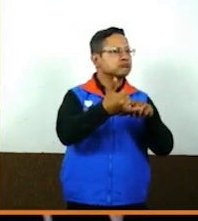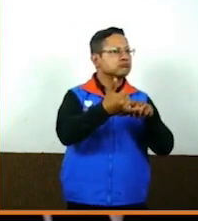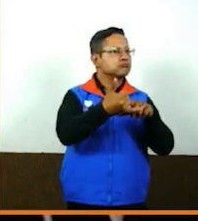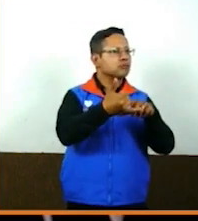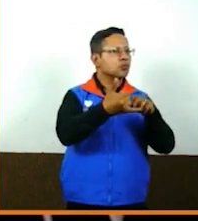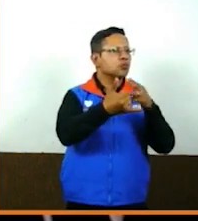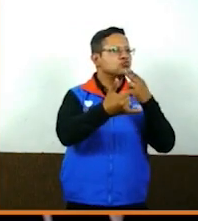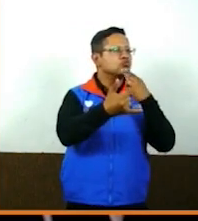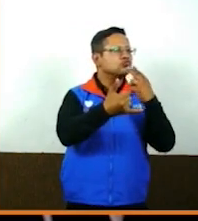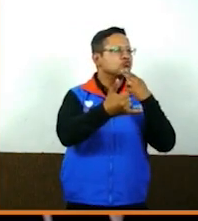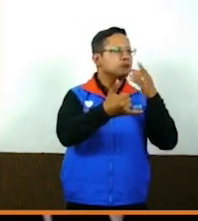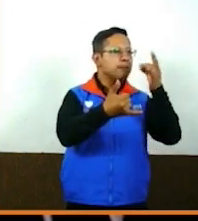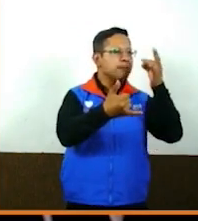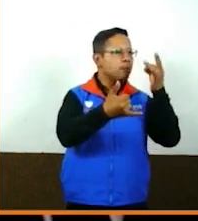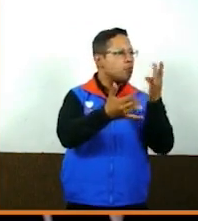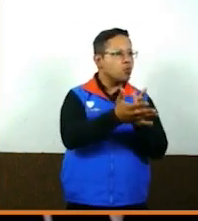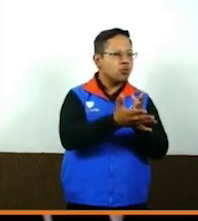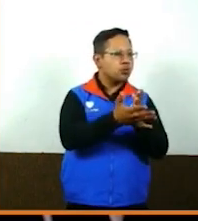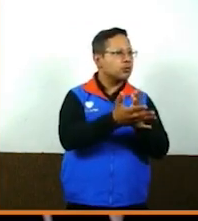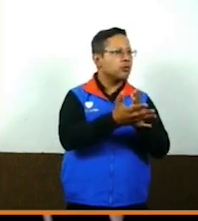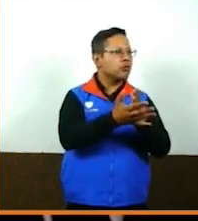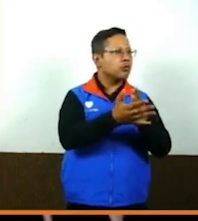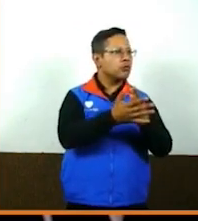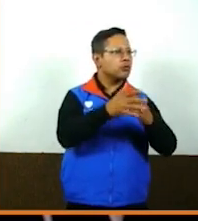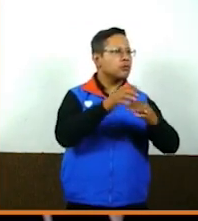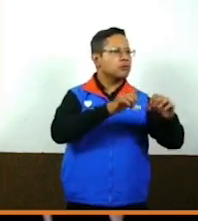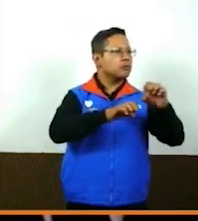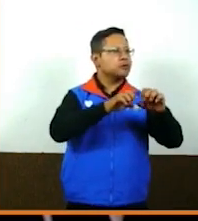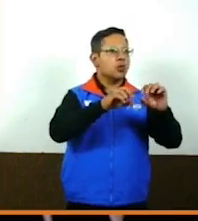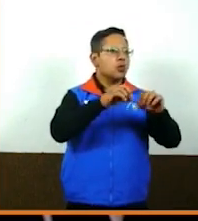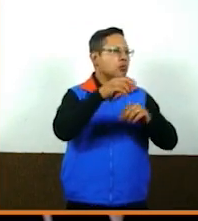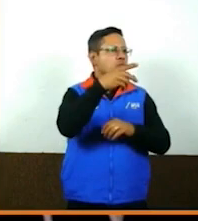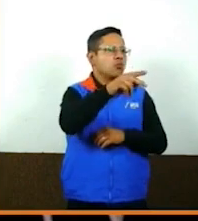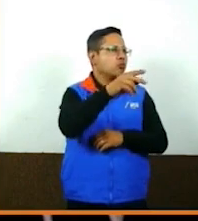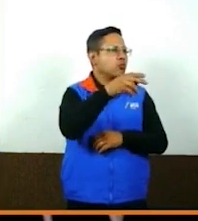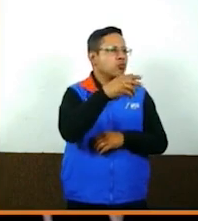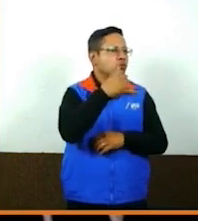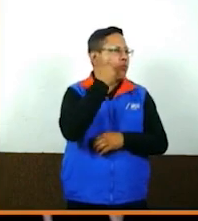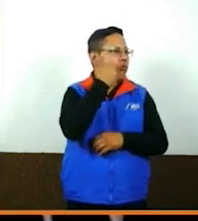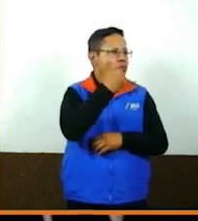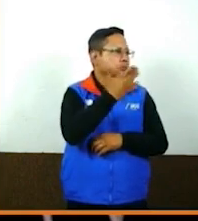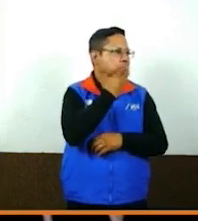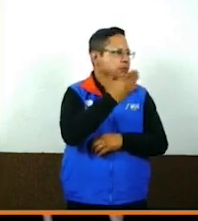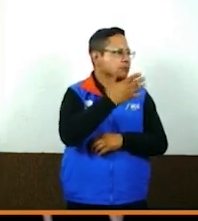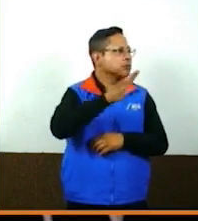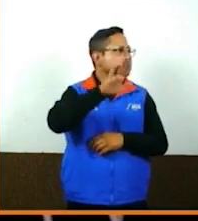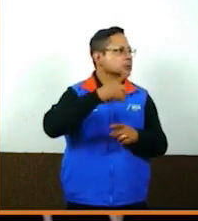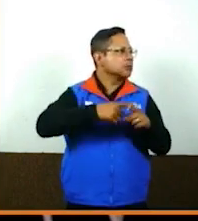empresa, exclusivamente para el uso de empresarial, o si no, si ustedes ponen el personal, también es válido.